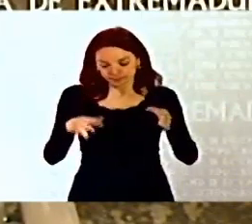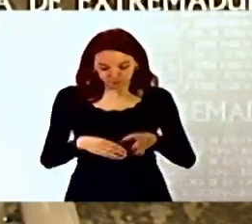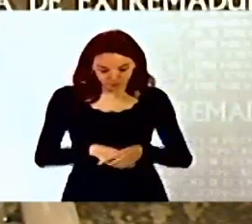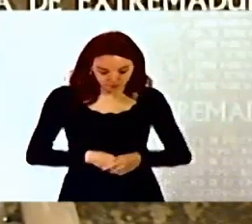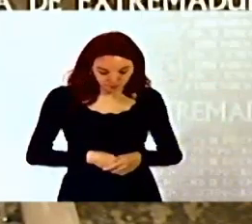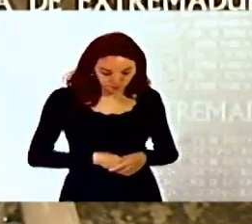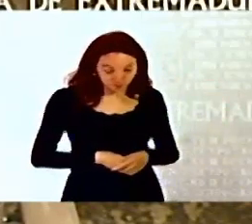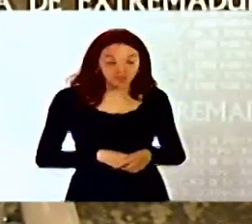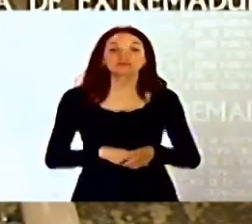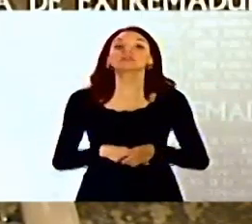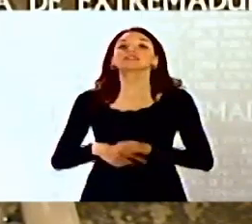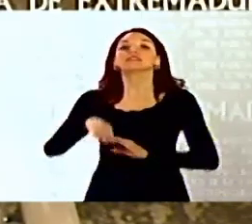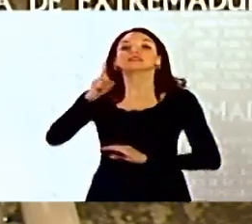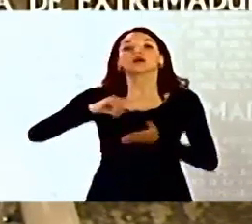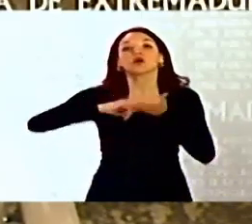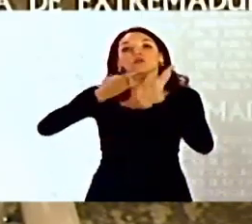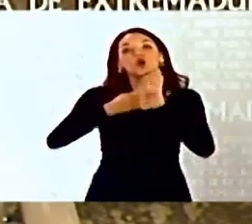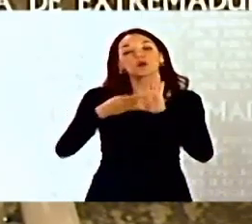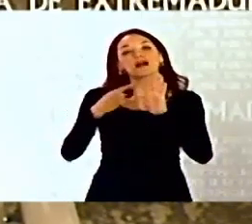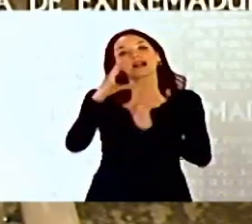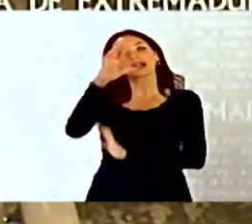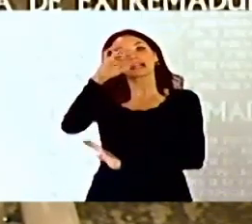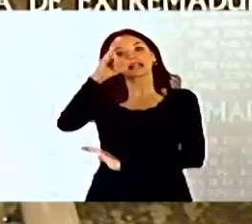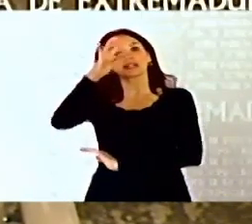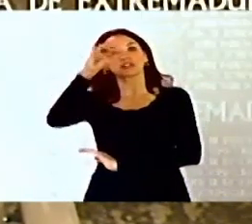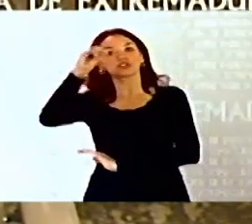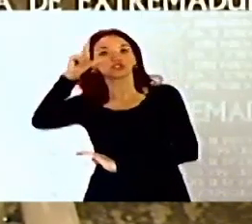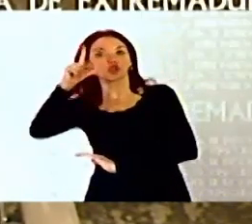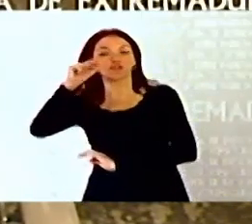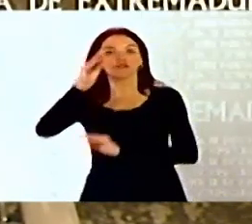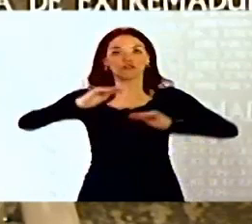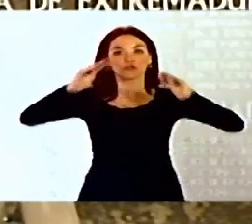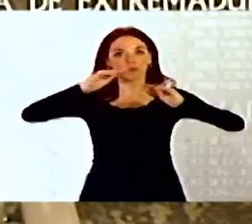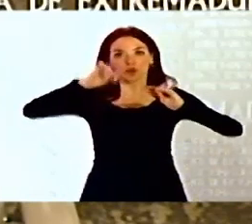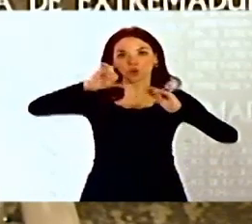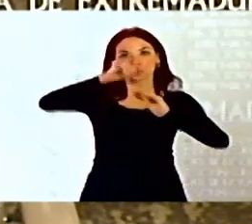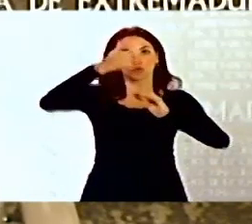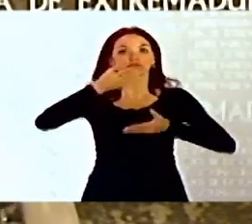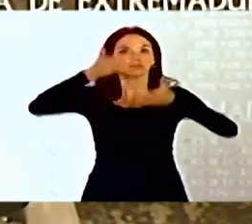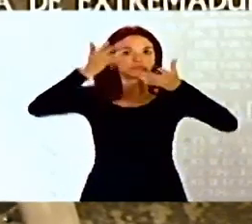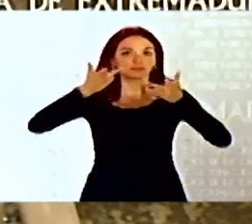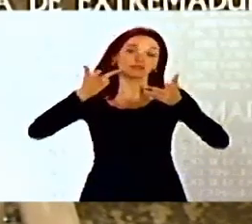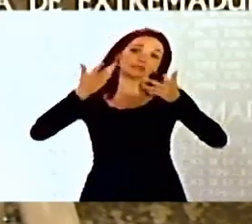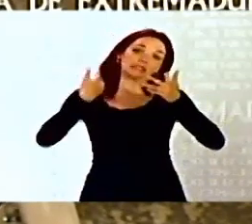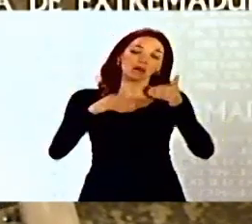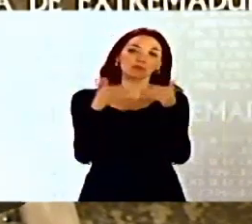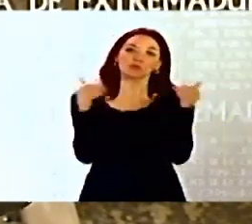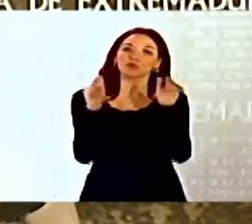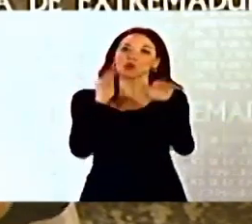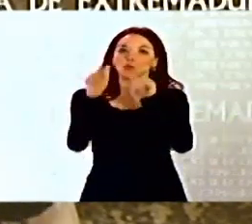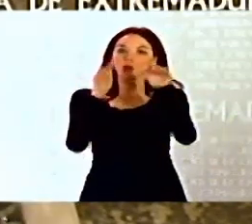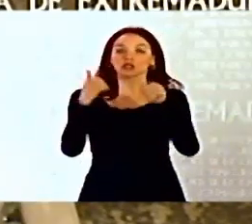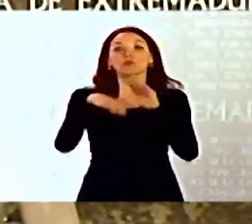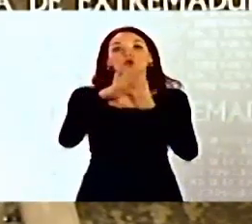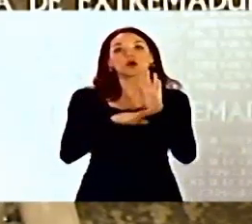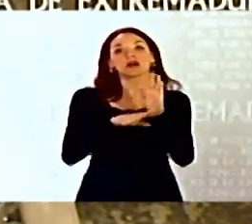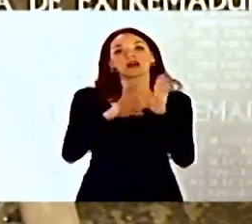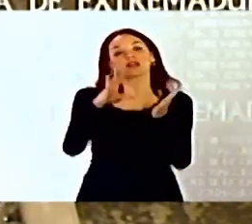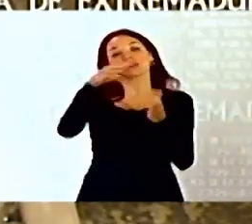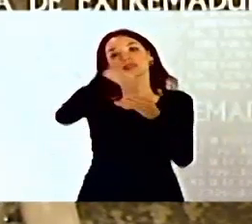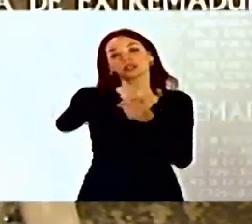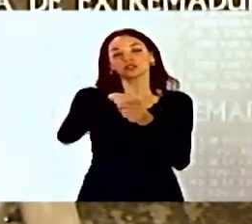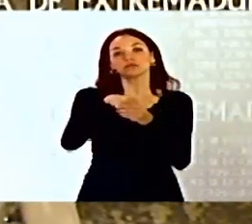programa Crisol Formación, que es lo que hoy estamos autorizando para convocar, es un programa que está integrado por 2 consejerías,